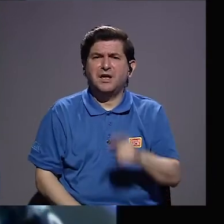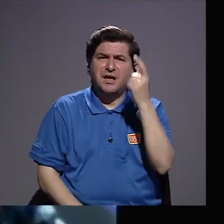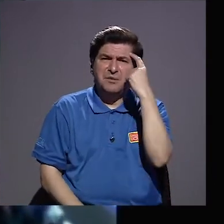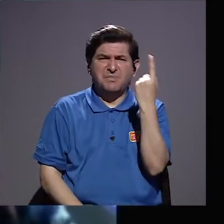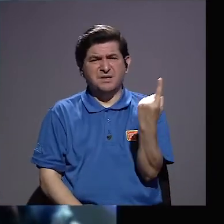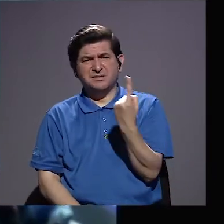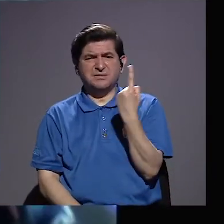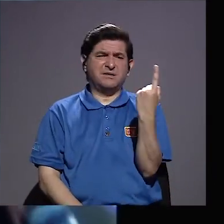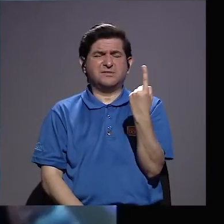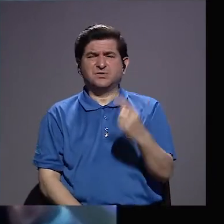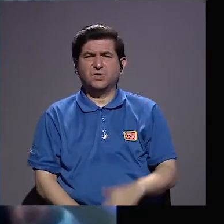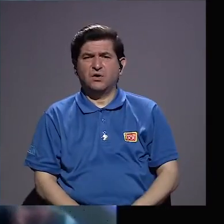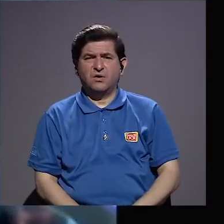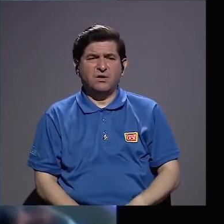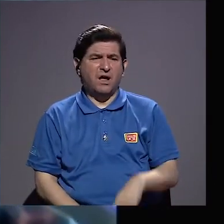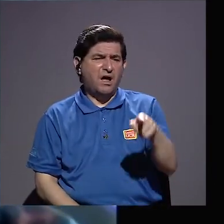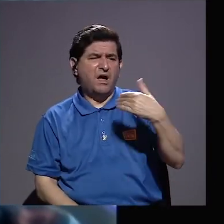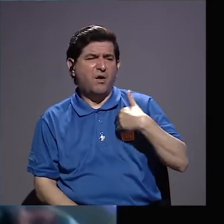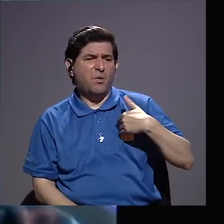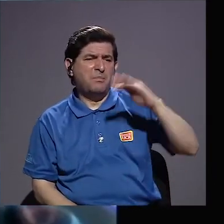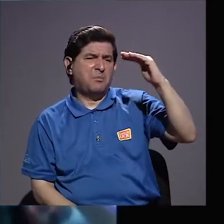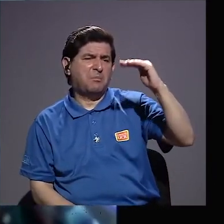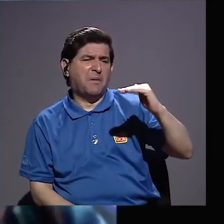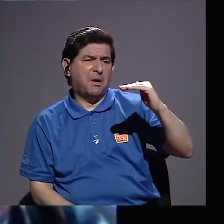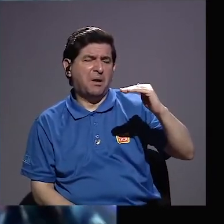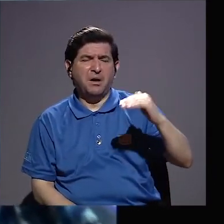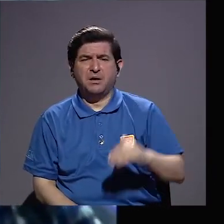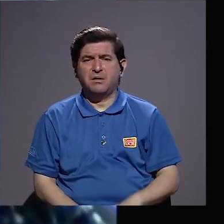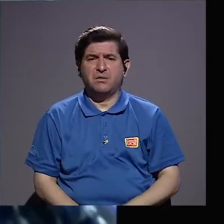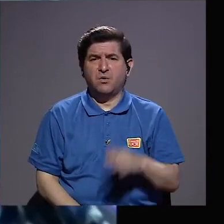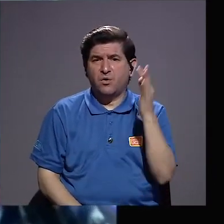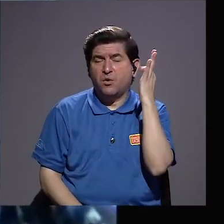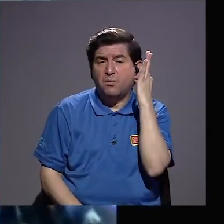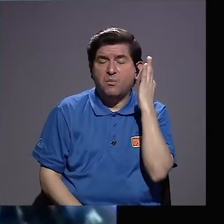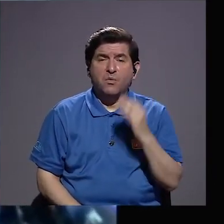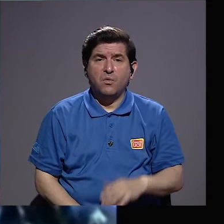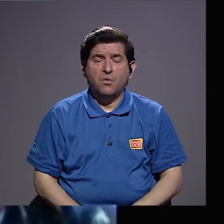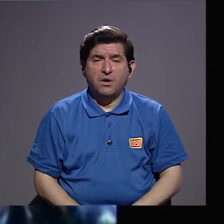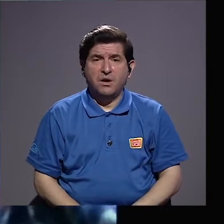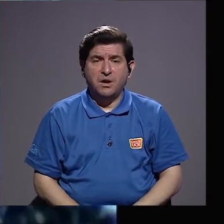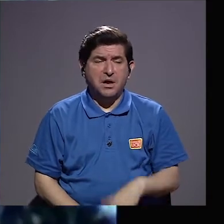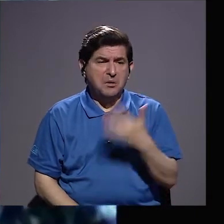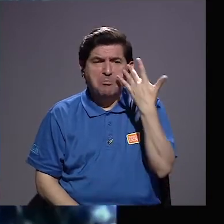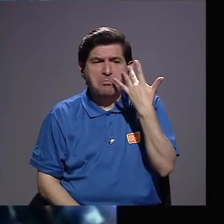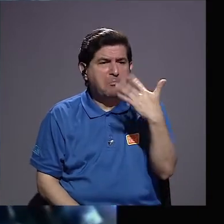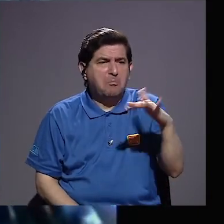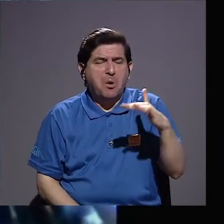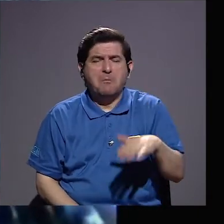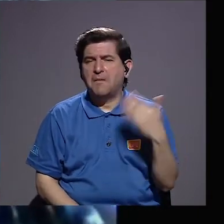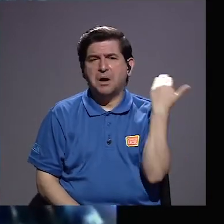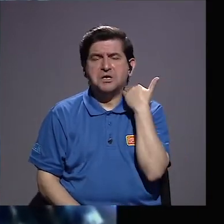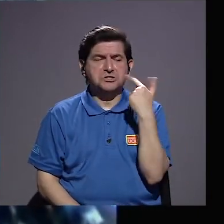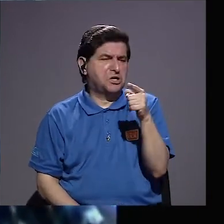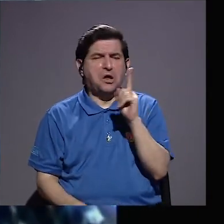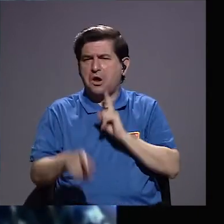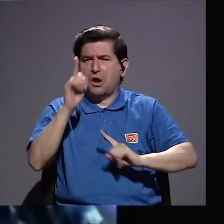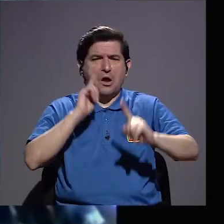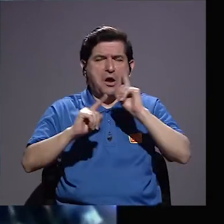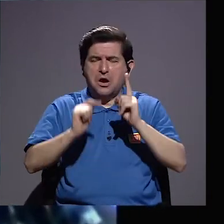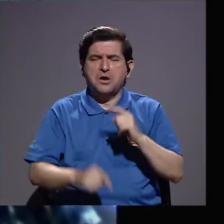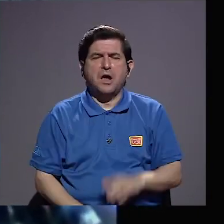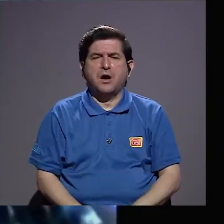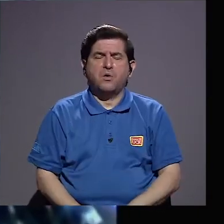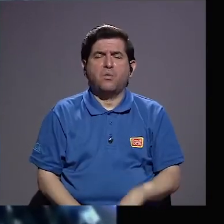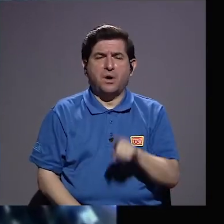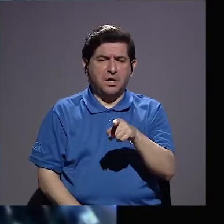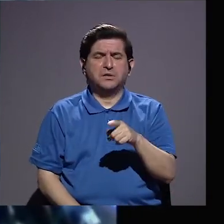más siguió pensando en que él era más chiquito que ella y que ella no parecía una víctima. O sea, que no lloró cuando